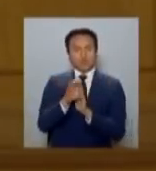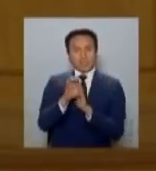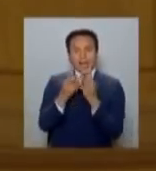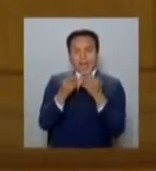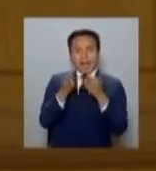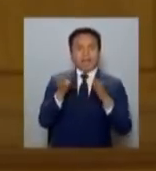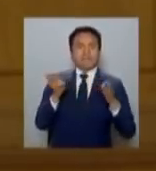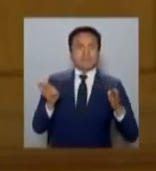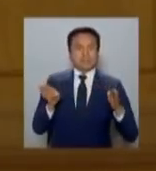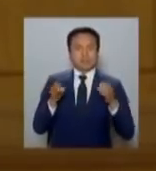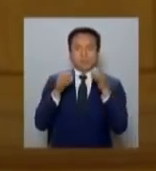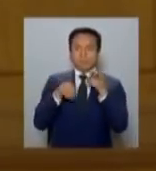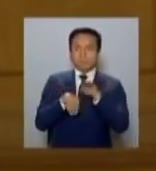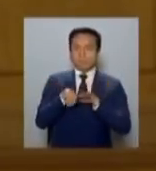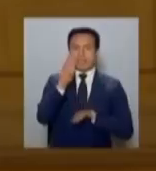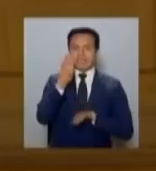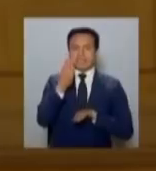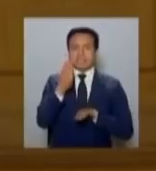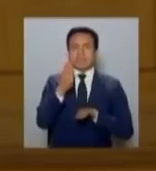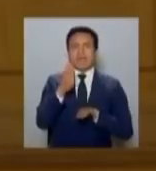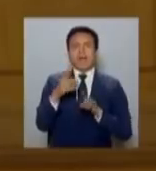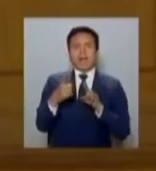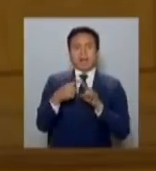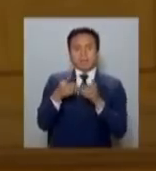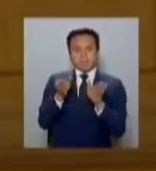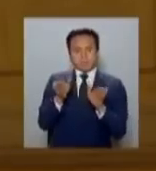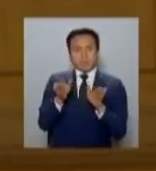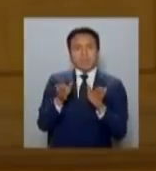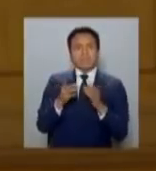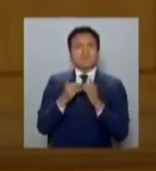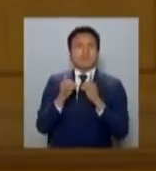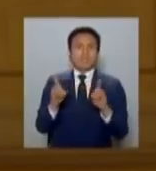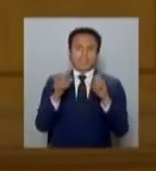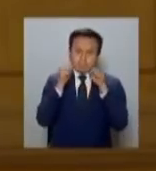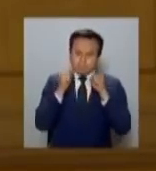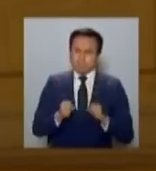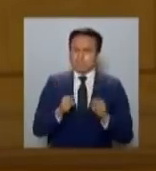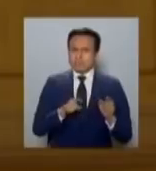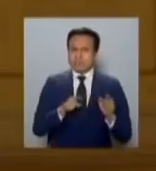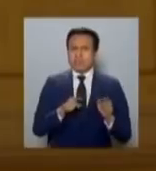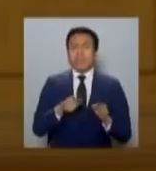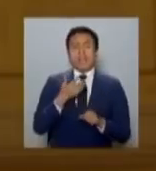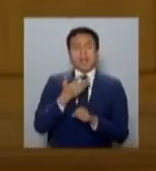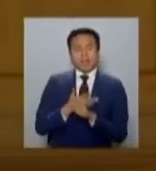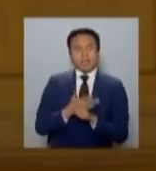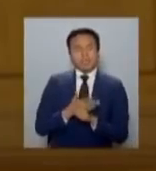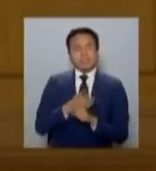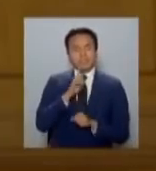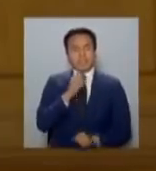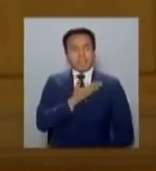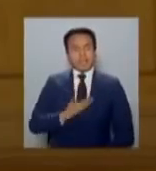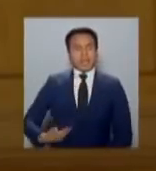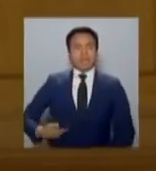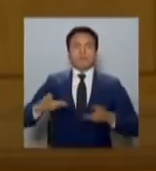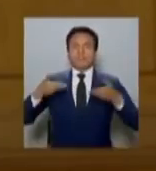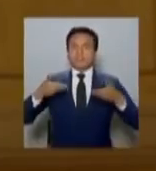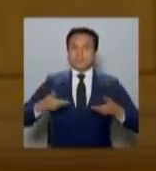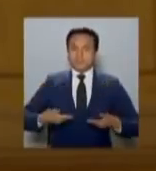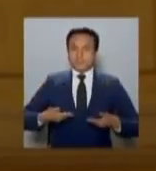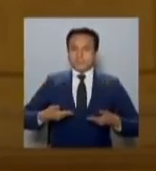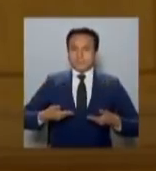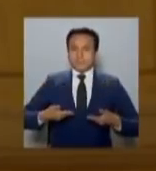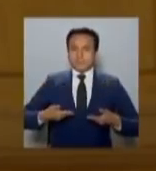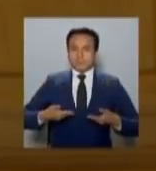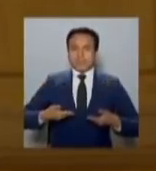anteriores. Esa transformación de largo plazo que Chile necesita, no solo en las reformas sociales, sino también en lo productivo, en un nuevo modelo económico que pone estos elementos como el